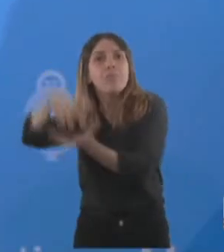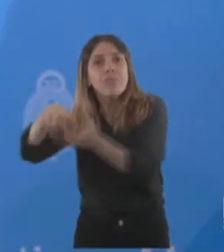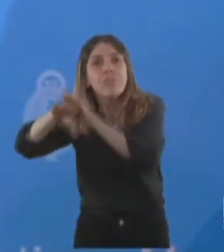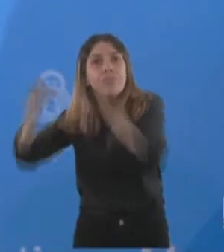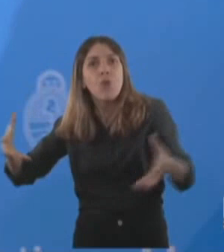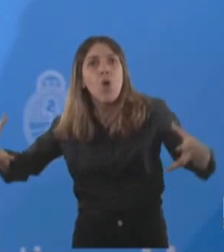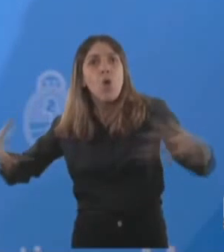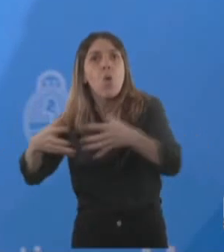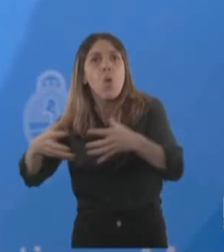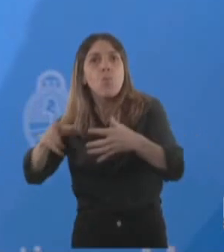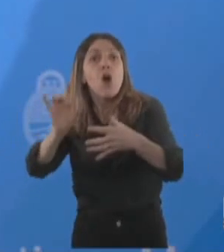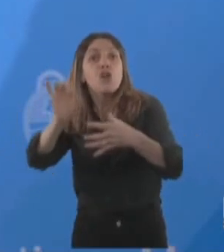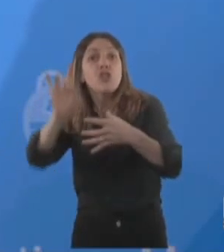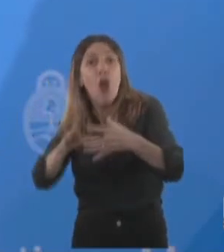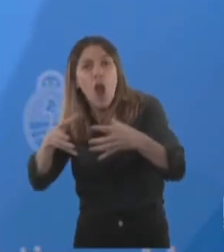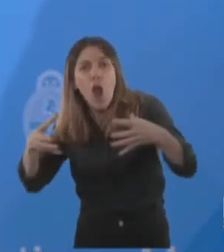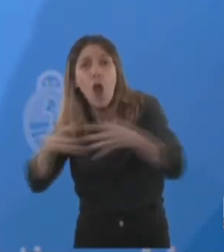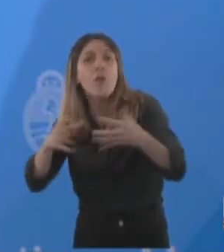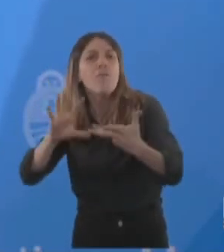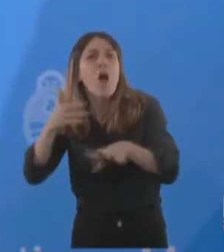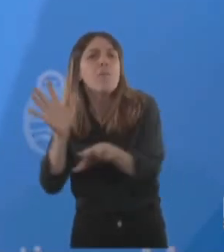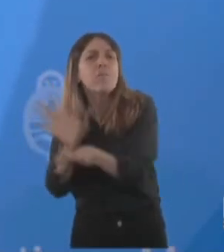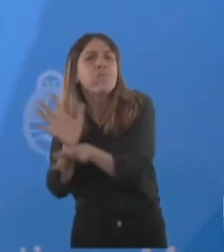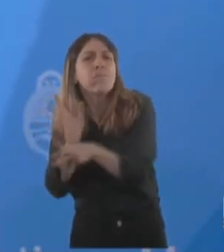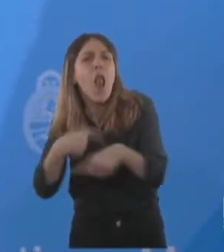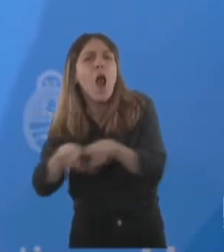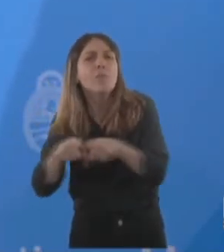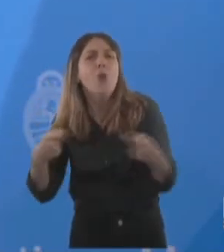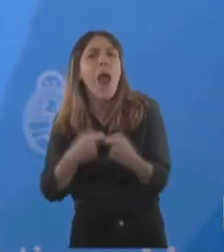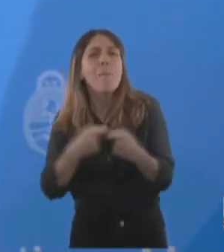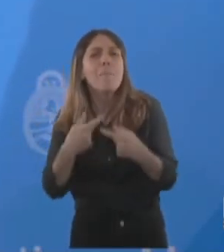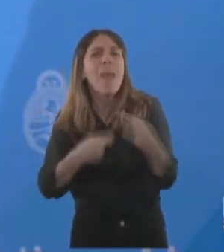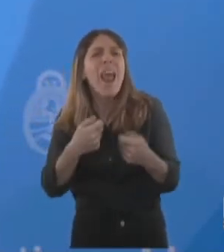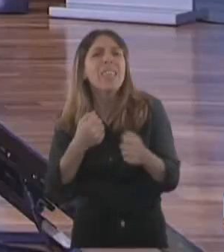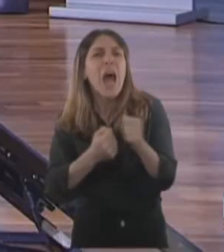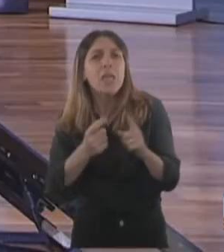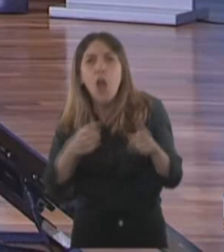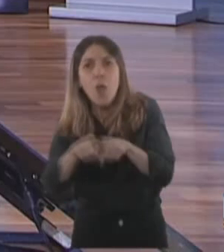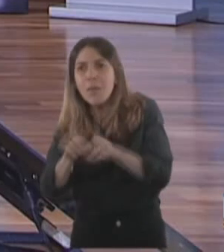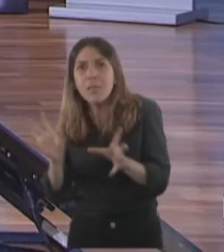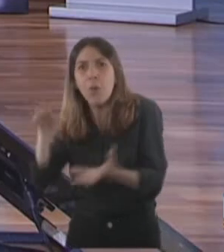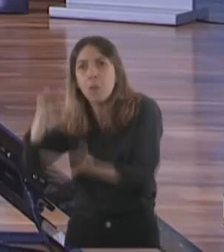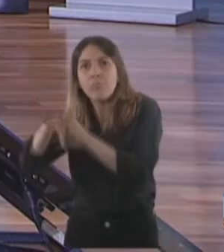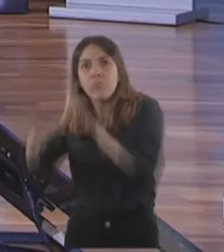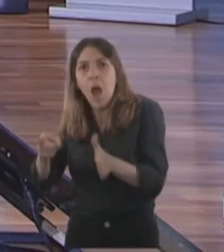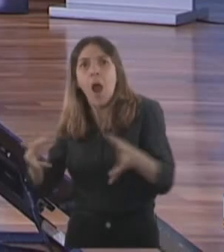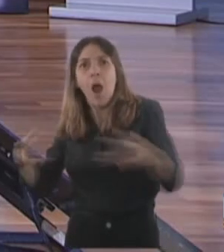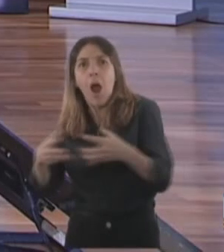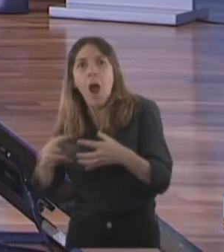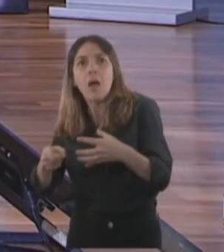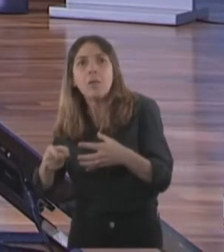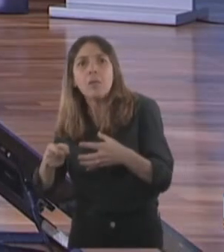se creaban solo para delinquir, verdaderas empresas organizadas para delinquir. Esto último de lo